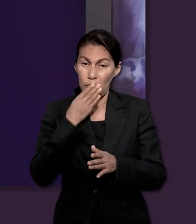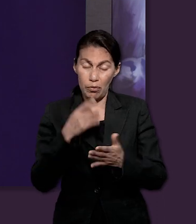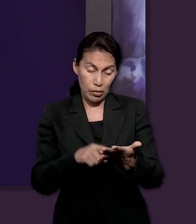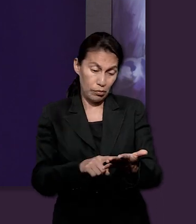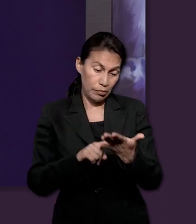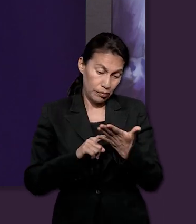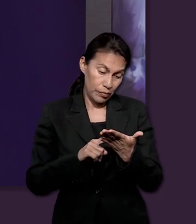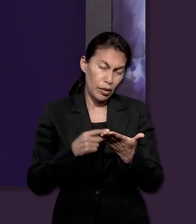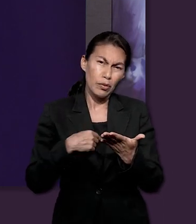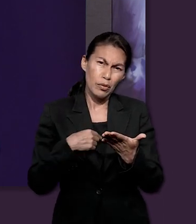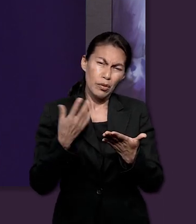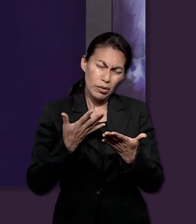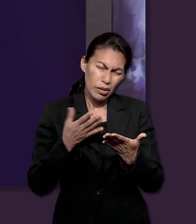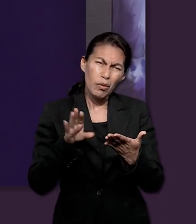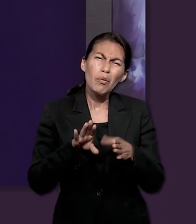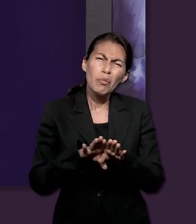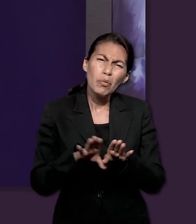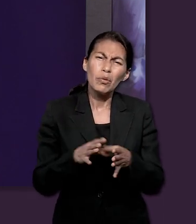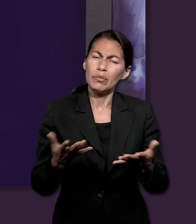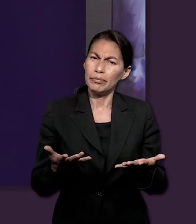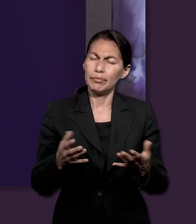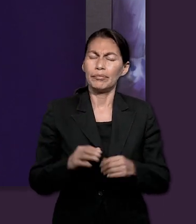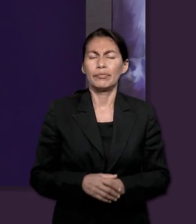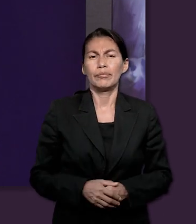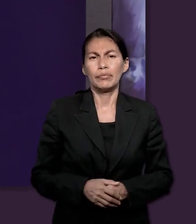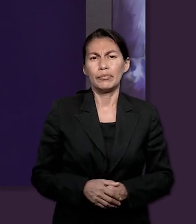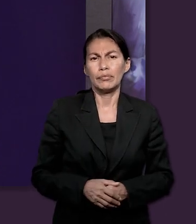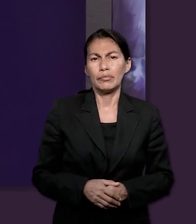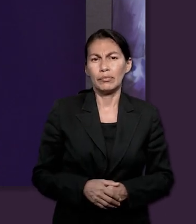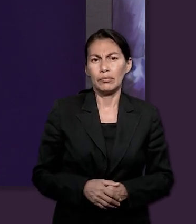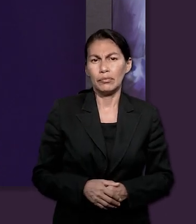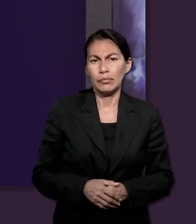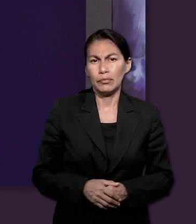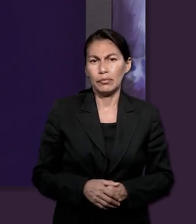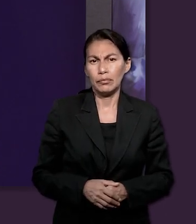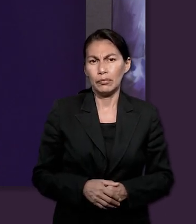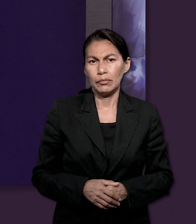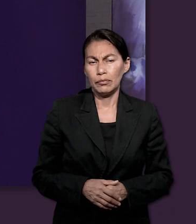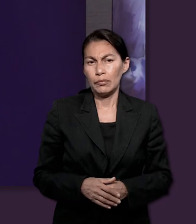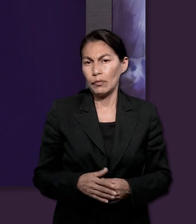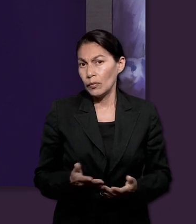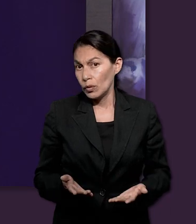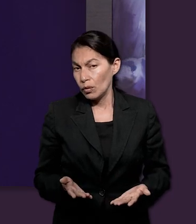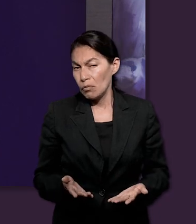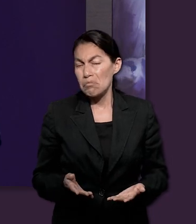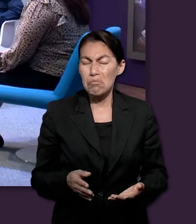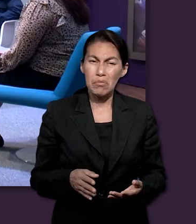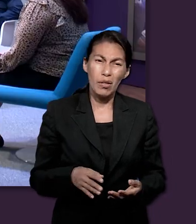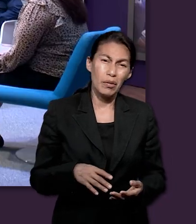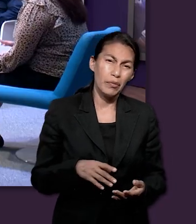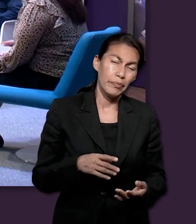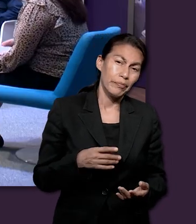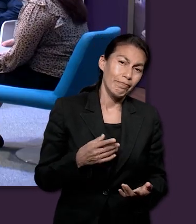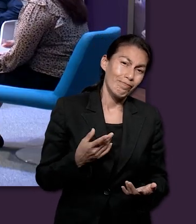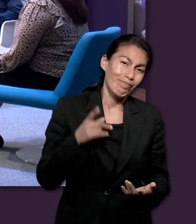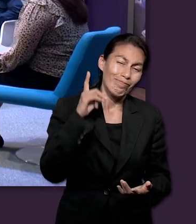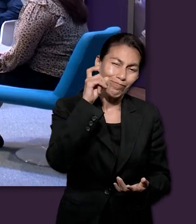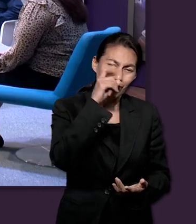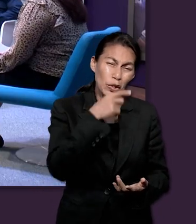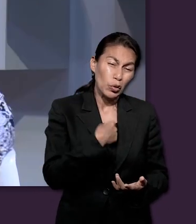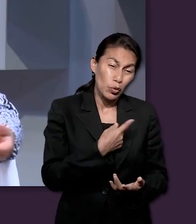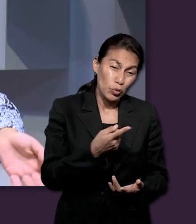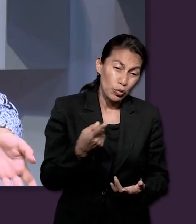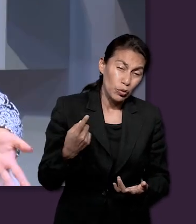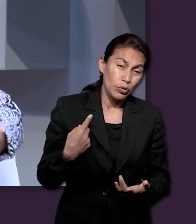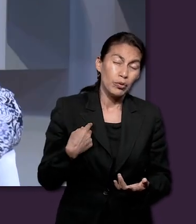¿no? Y de esa forma, pues, podemos seguir, ¿no? Y uno de los mayores enemigos